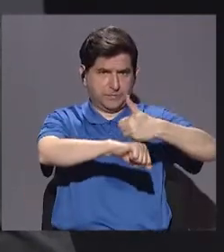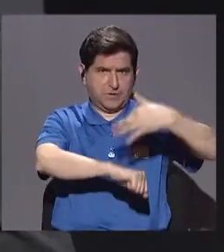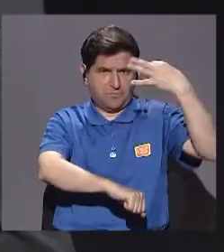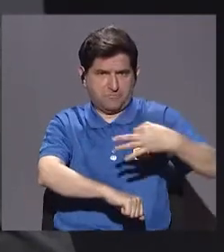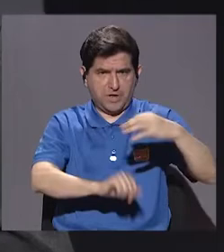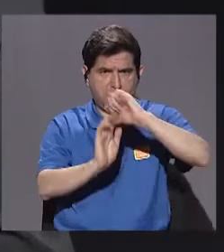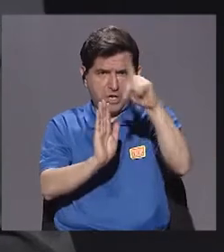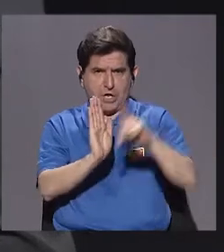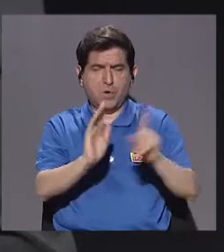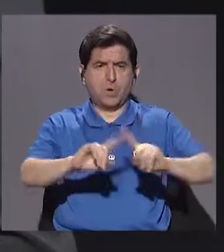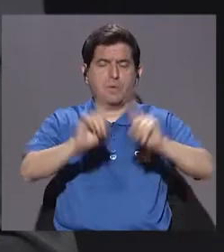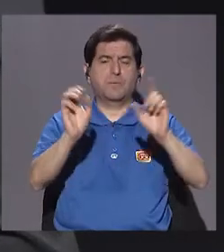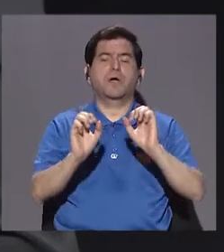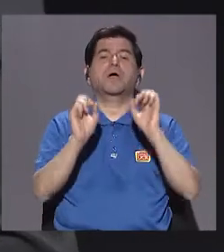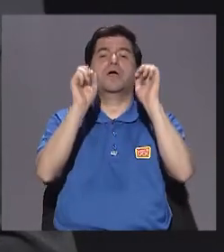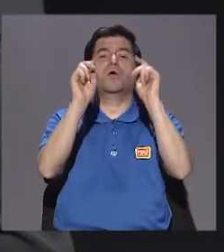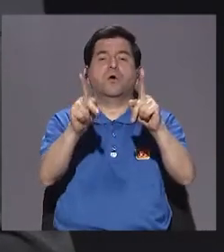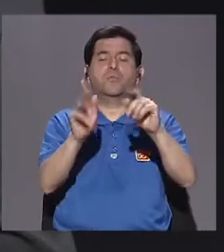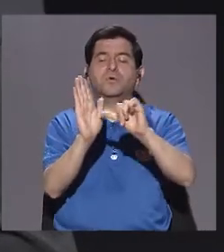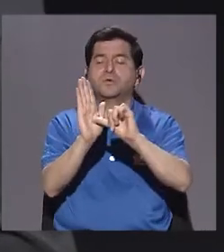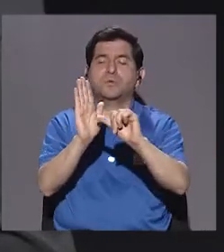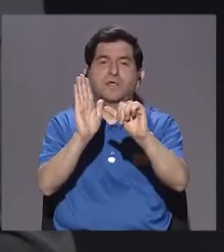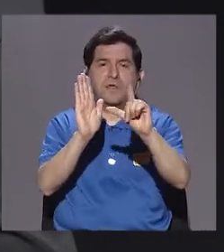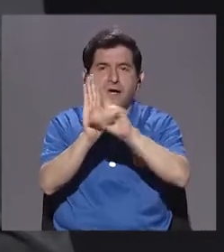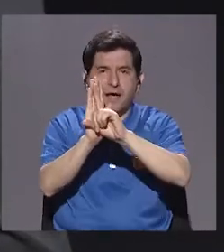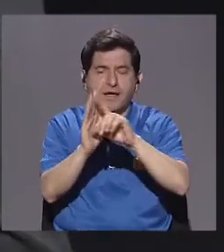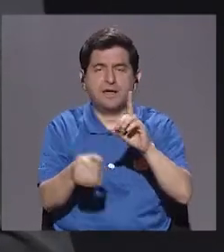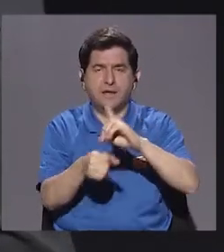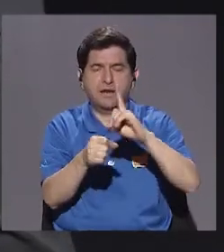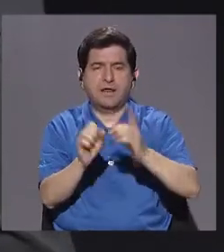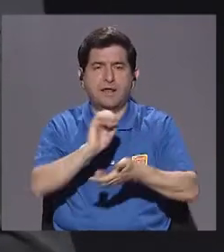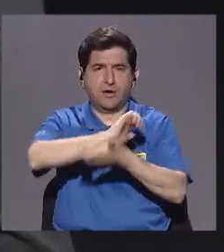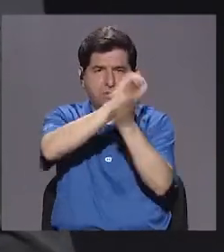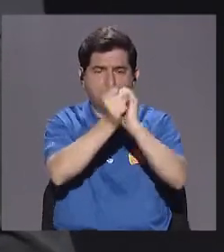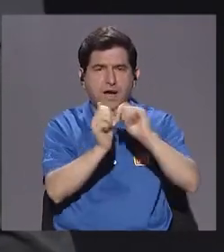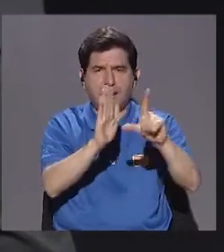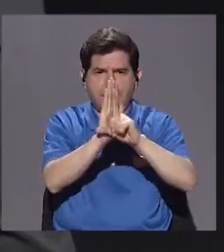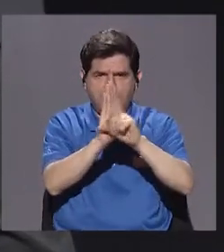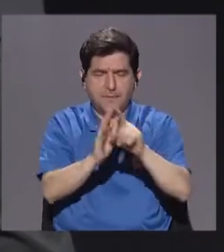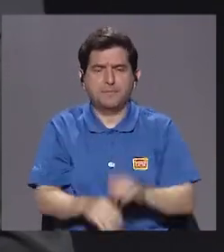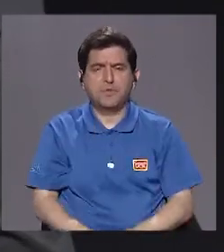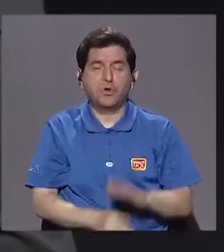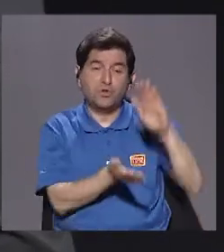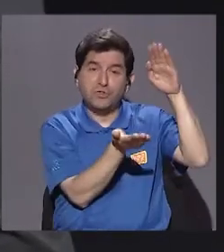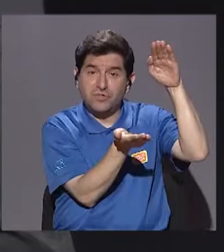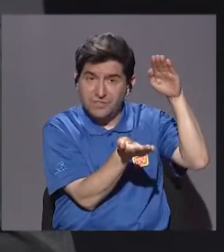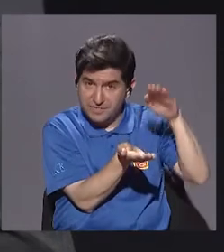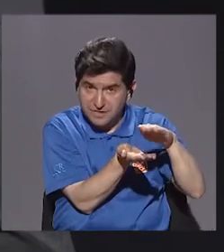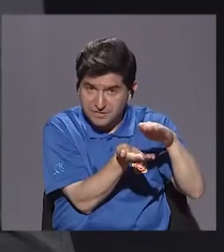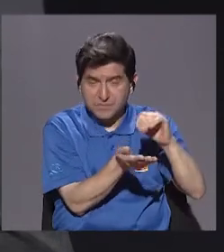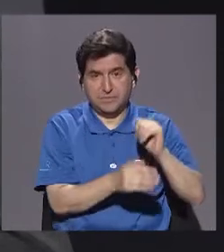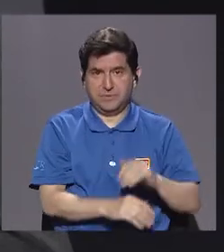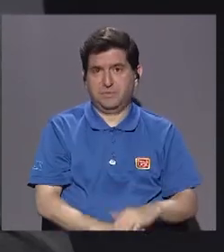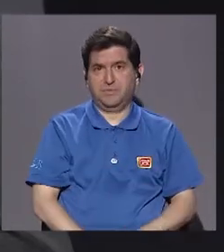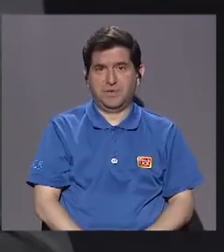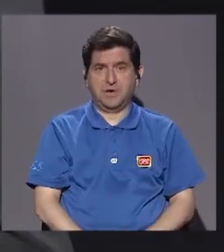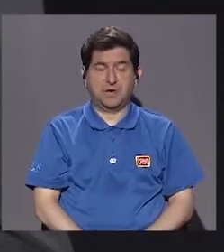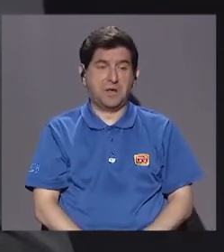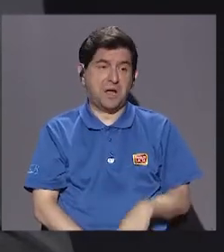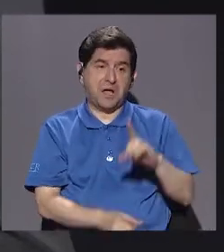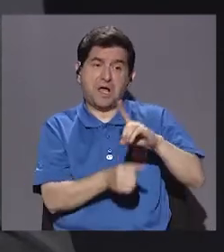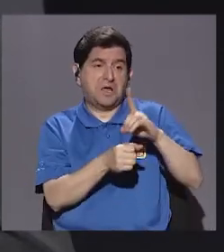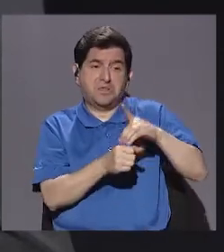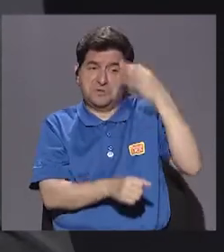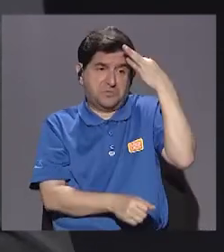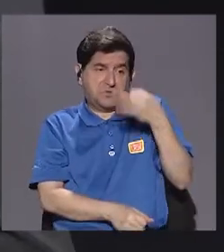fijo en la constitución pero le da la potestad el legislador vía la reforma legal de poder bajarlo a lo que el